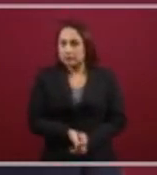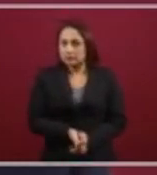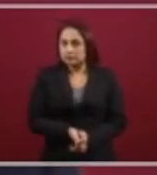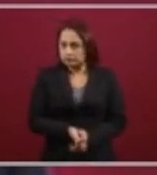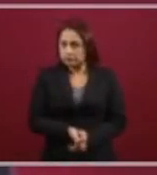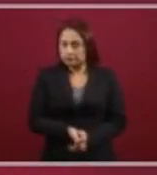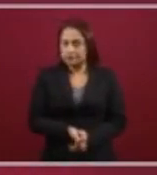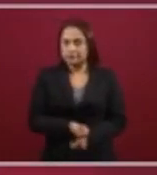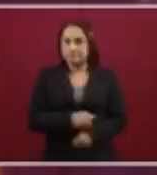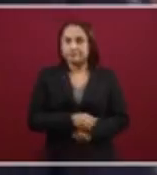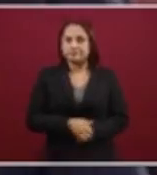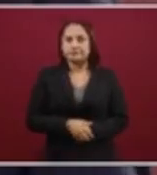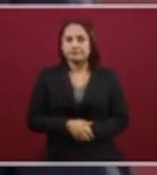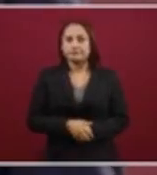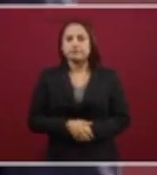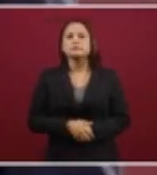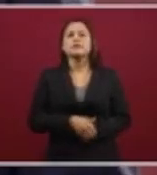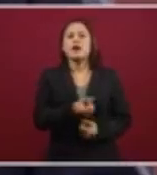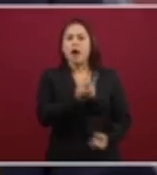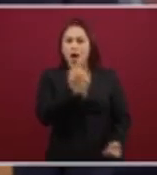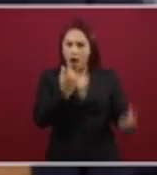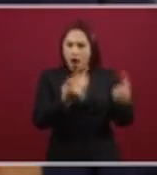Potentados que estaban acostumbrados